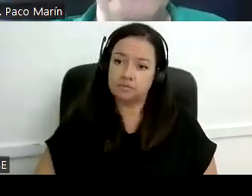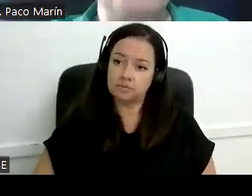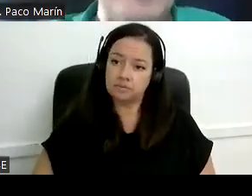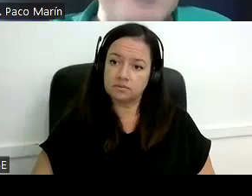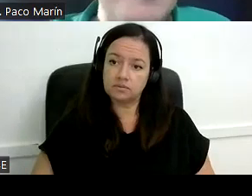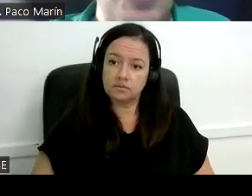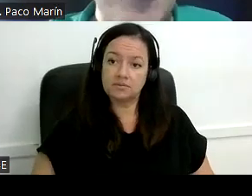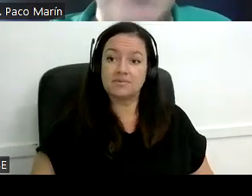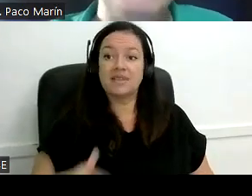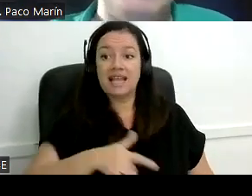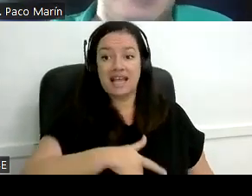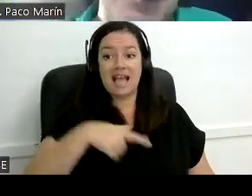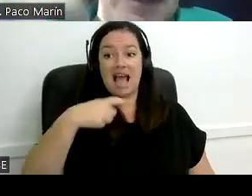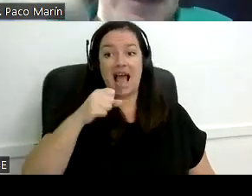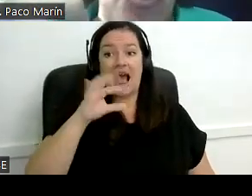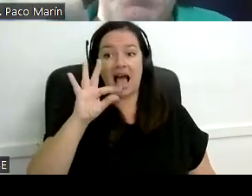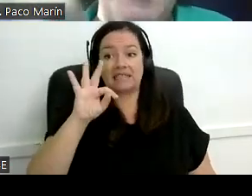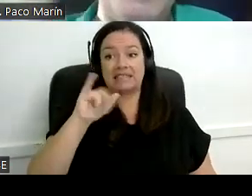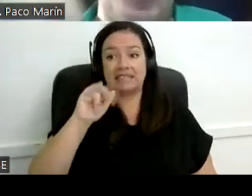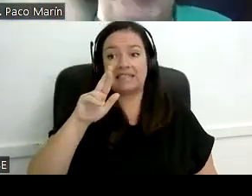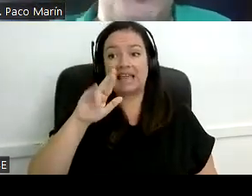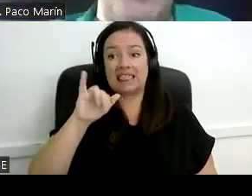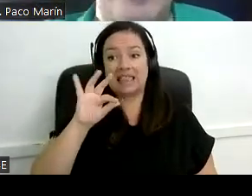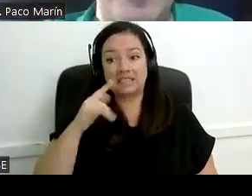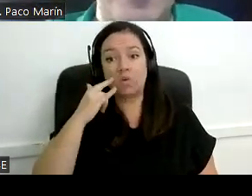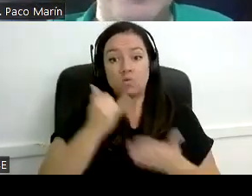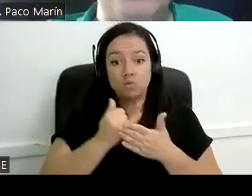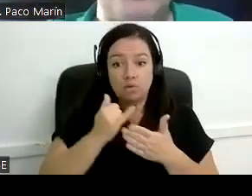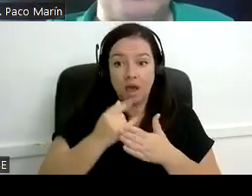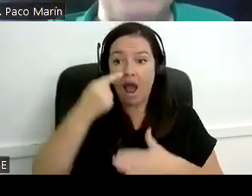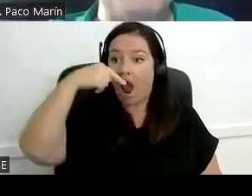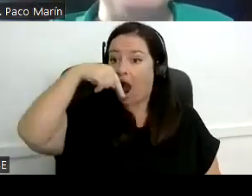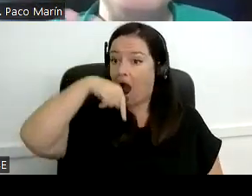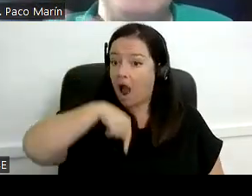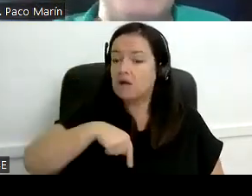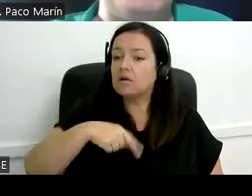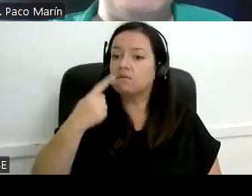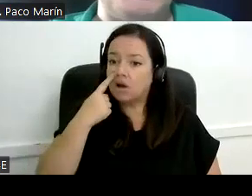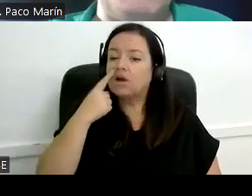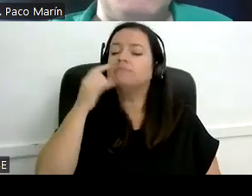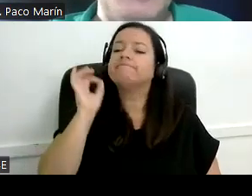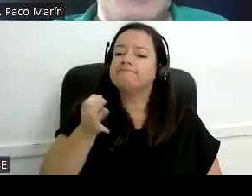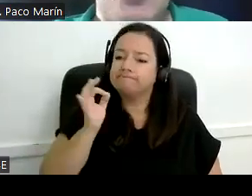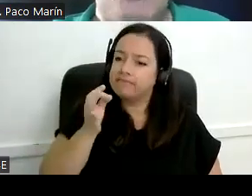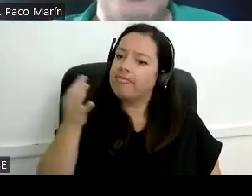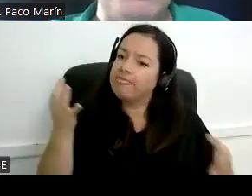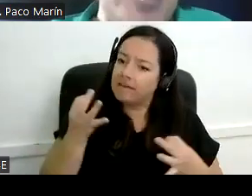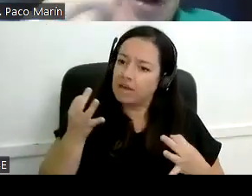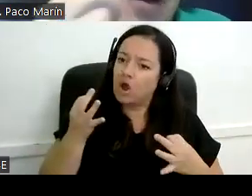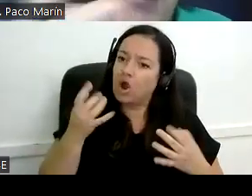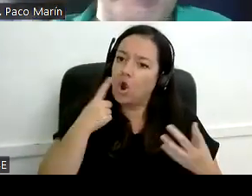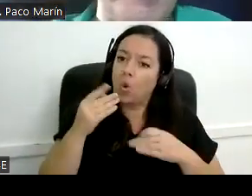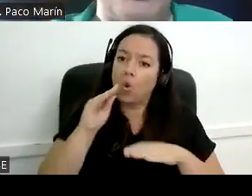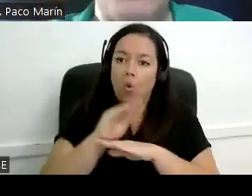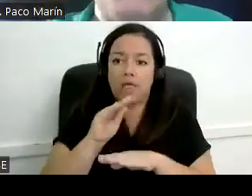introduciendo. Si es una gastritis como tal, si ha habido una endoscopia y hemos visto que hay una gastritis, una erosión y demás, sí que hemos de ir con más cuidado, y a lo